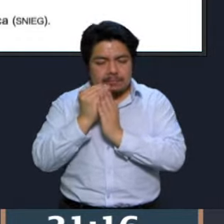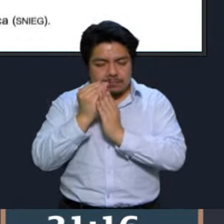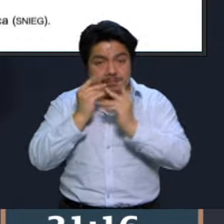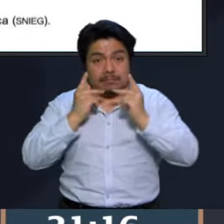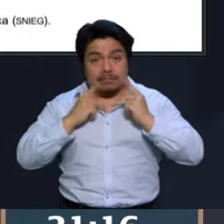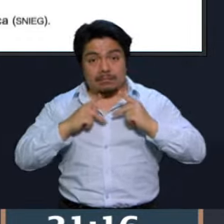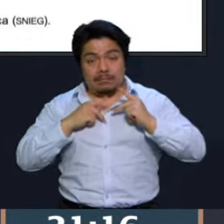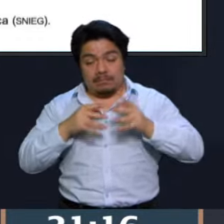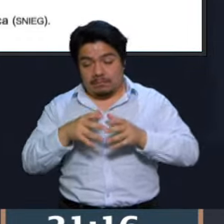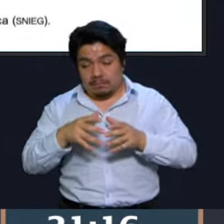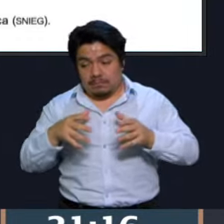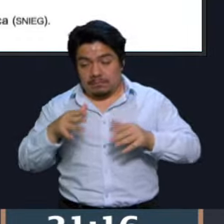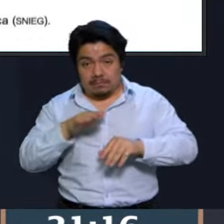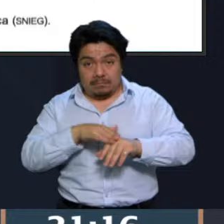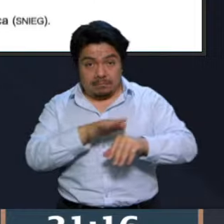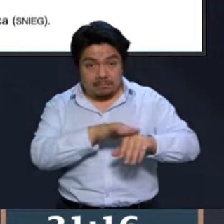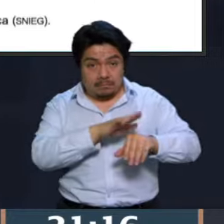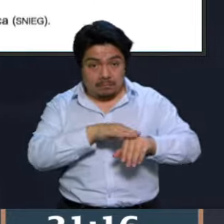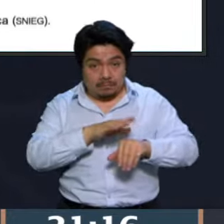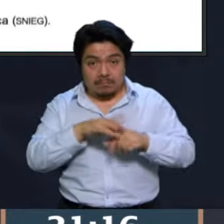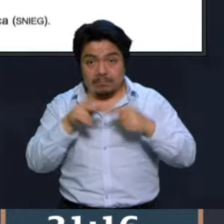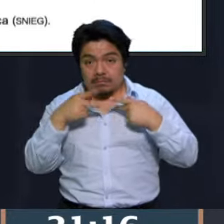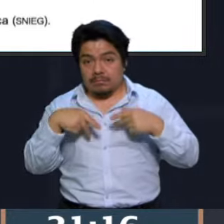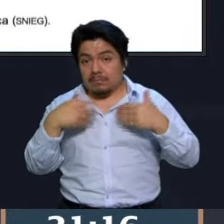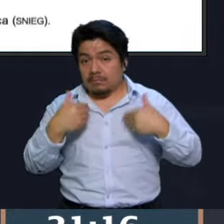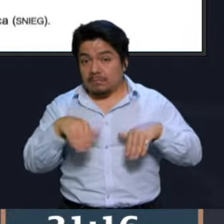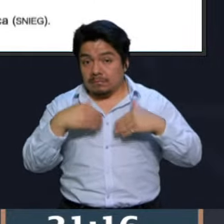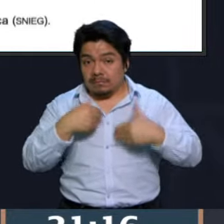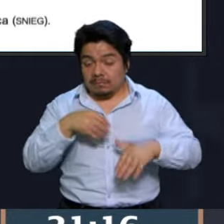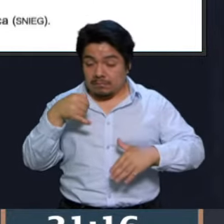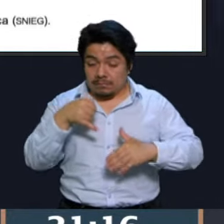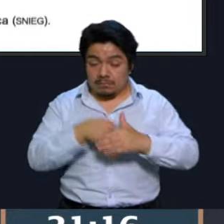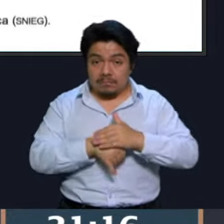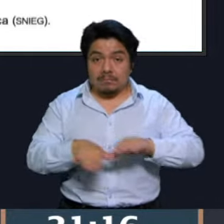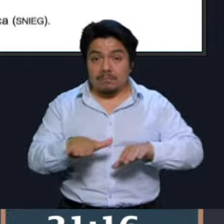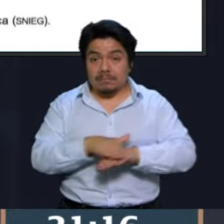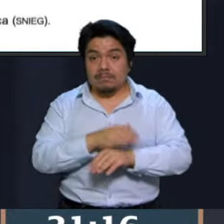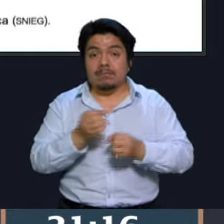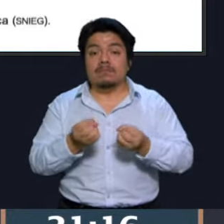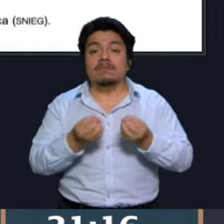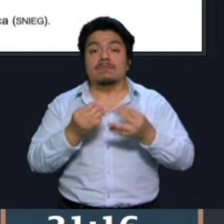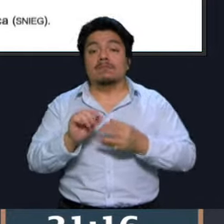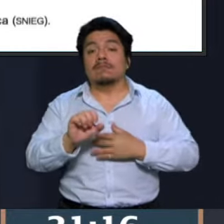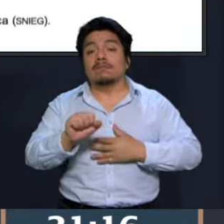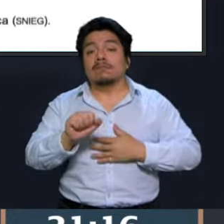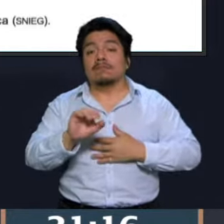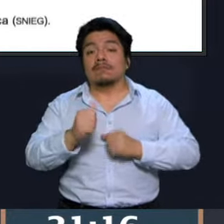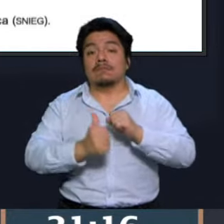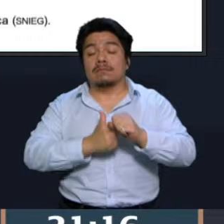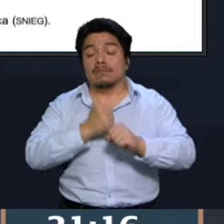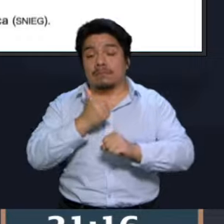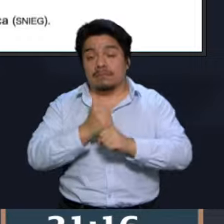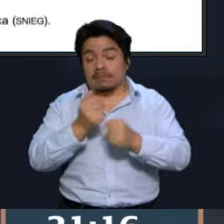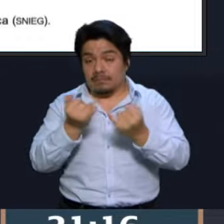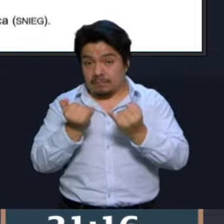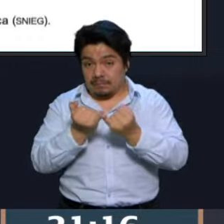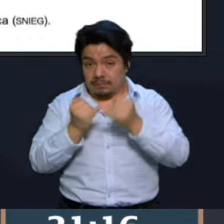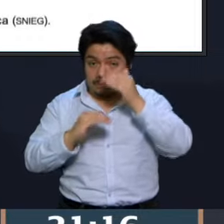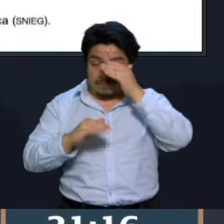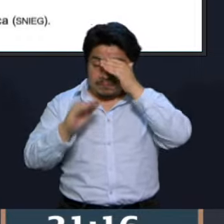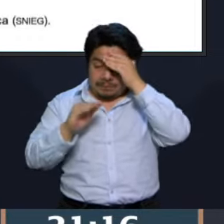población, aumenta y significan cambios profundísimos el número de la población de más de 60 años. Entonces,